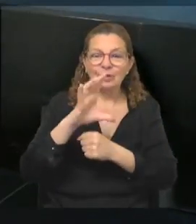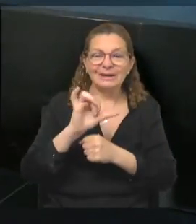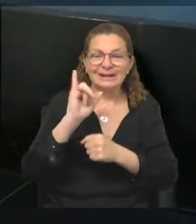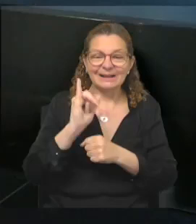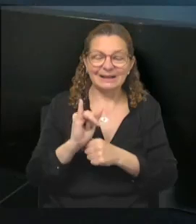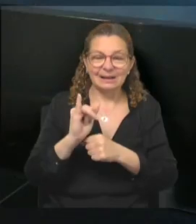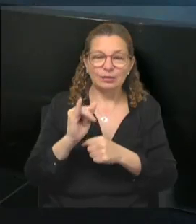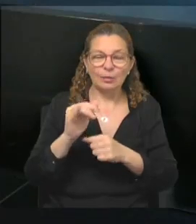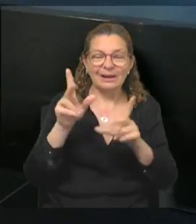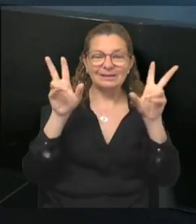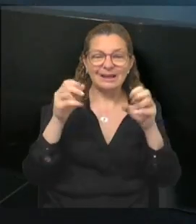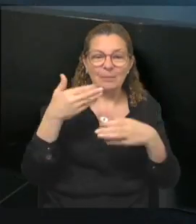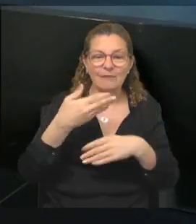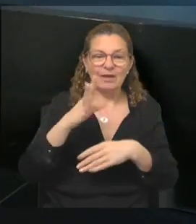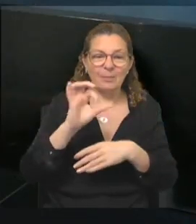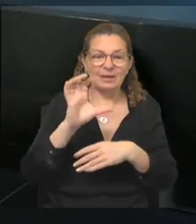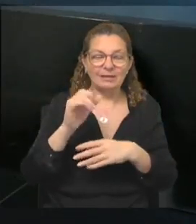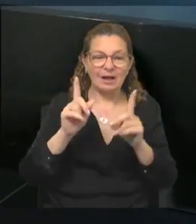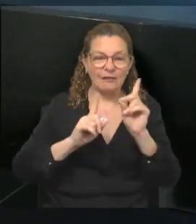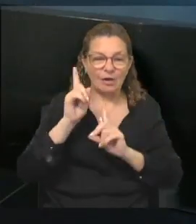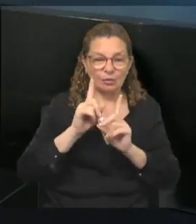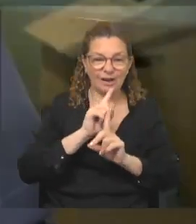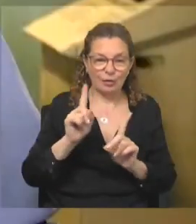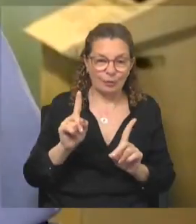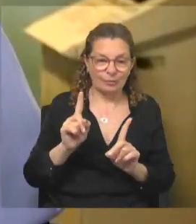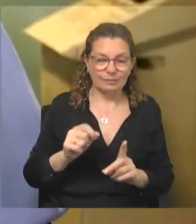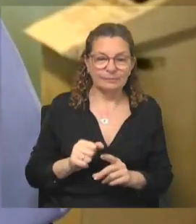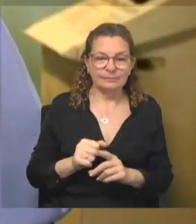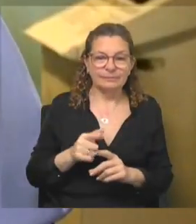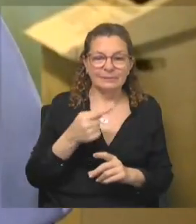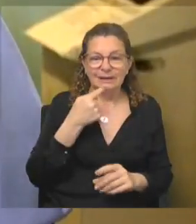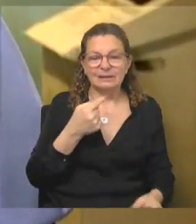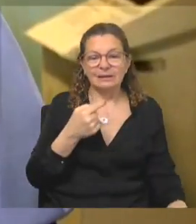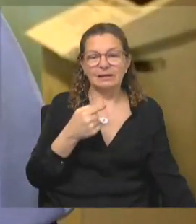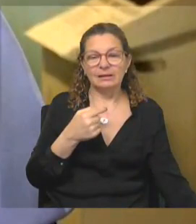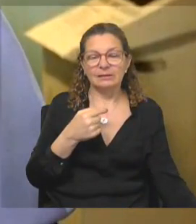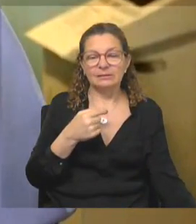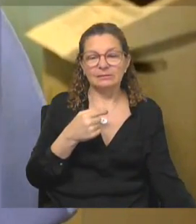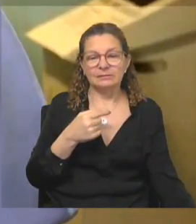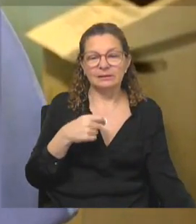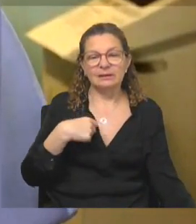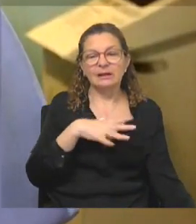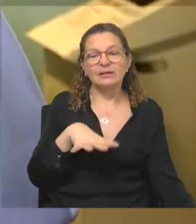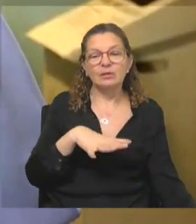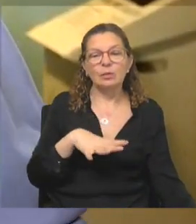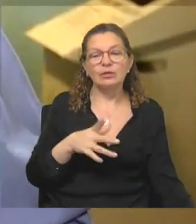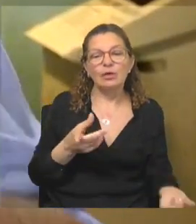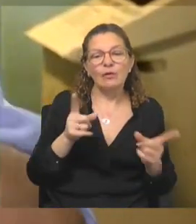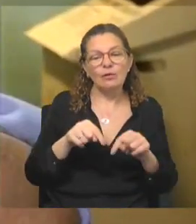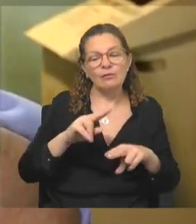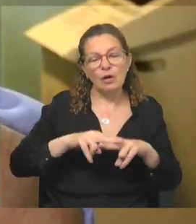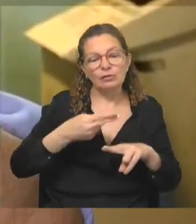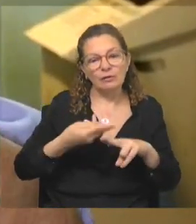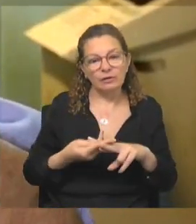sobre temas previsionales en la facultad Lamentablemente la circunstancias se vuelve a